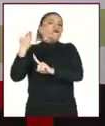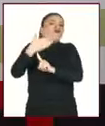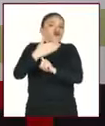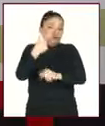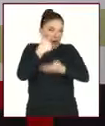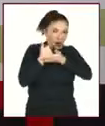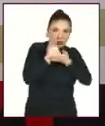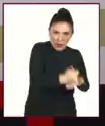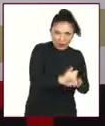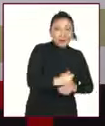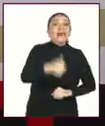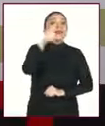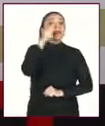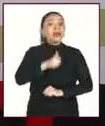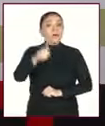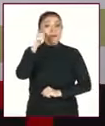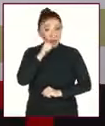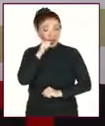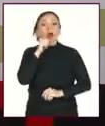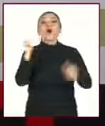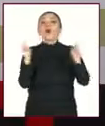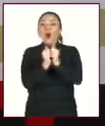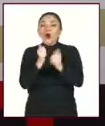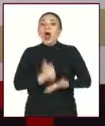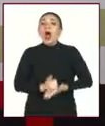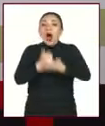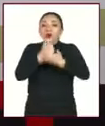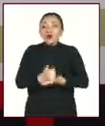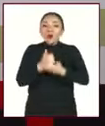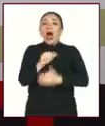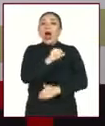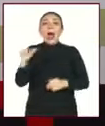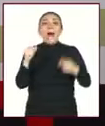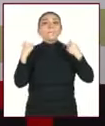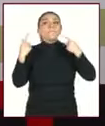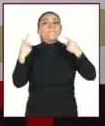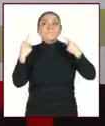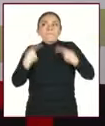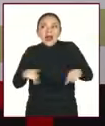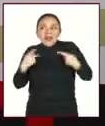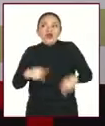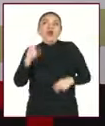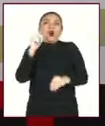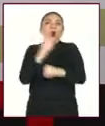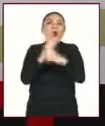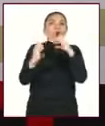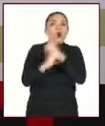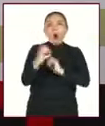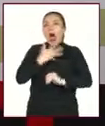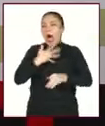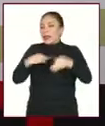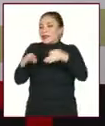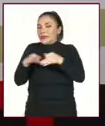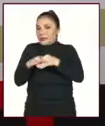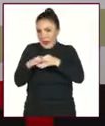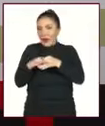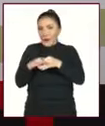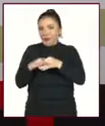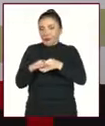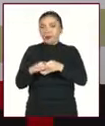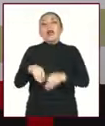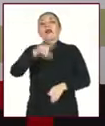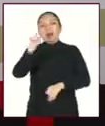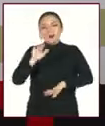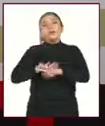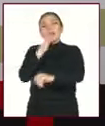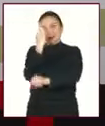vamos a ayudar de los objetos o lo que tengamos a la mano. Más tarde hablaremos